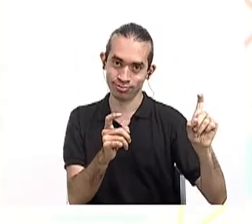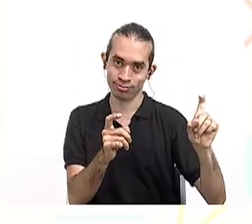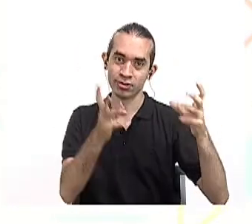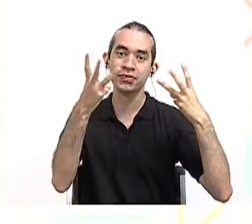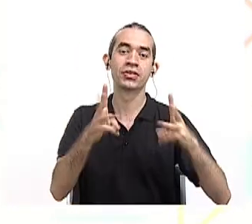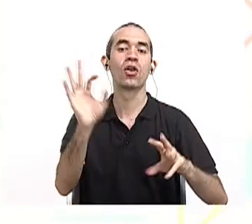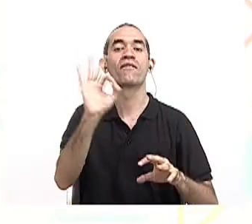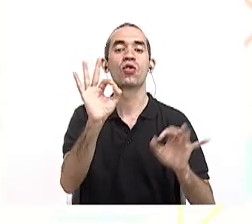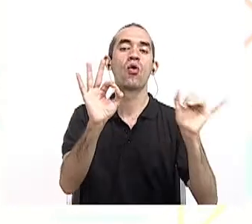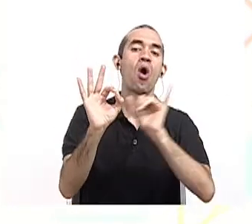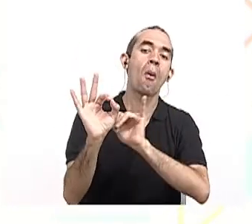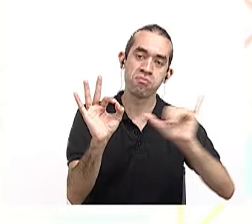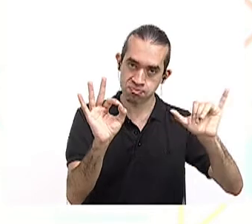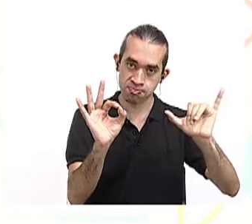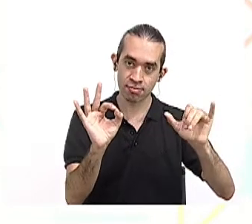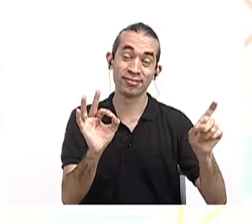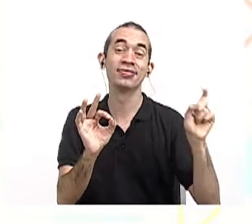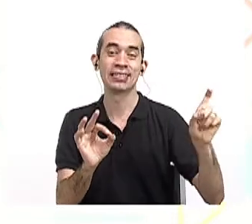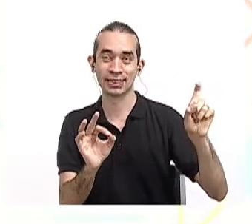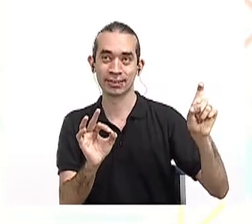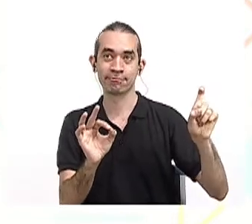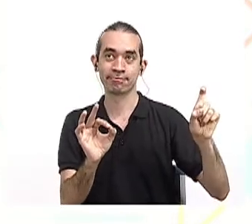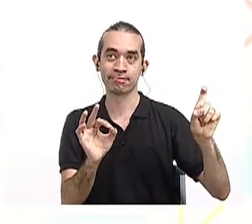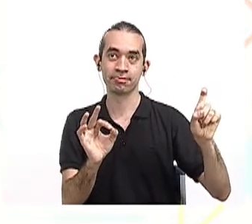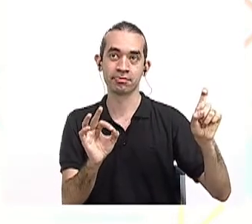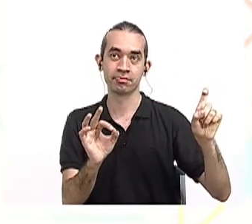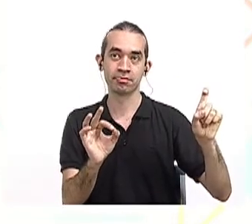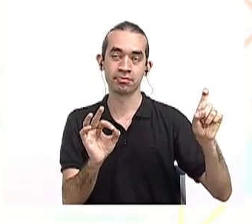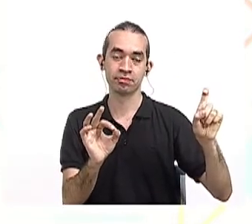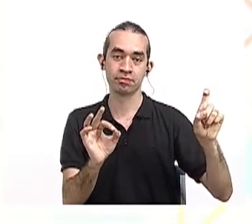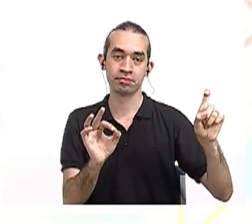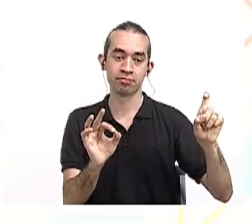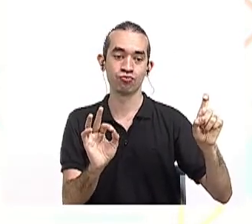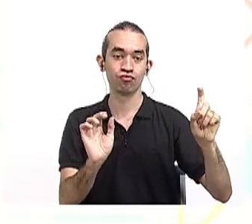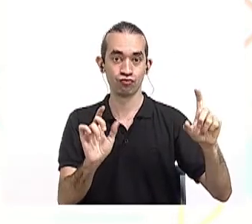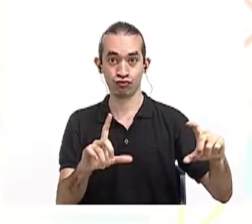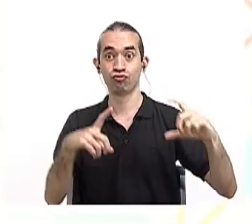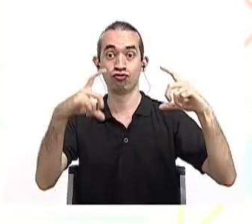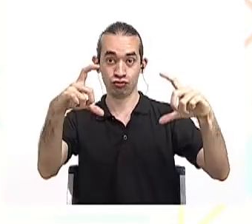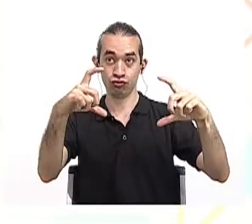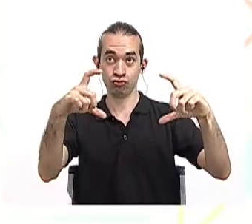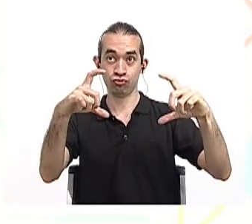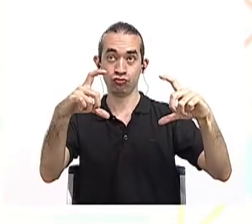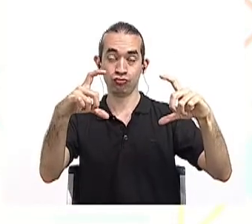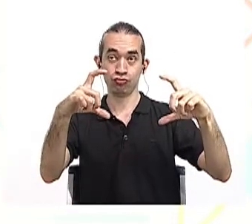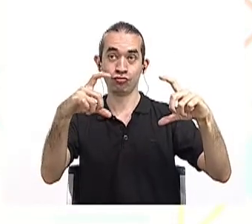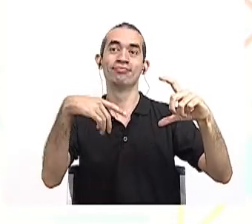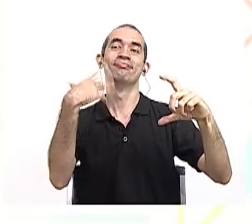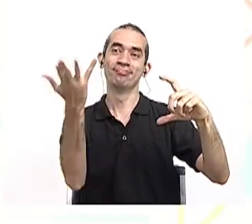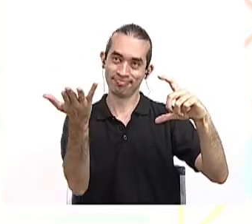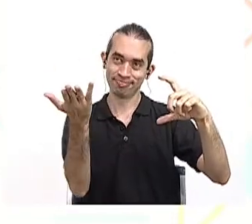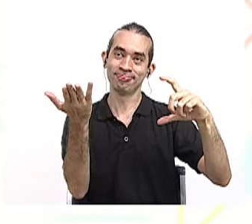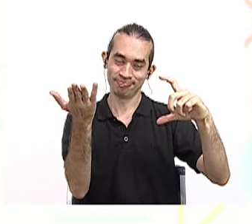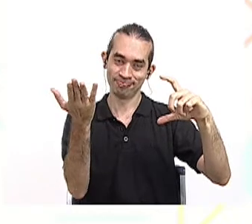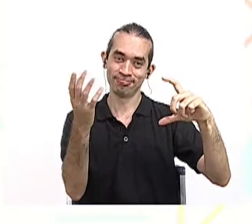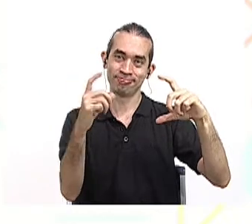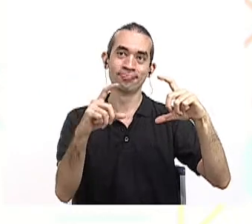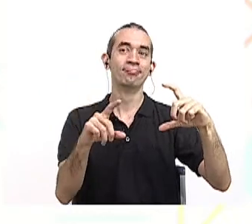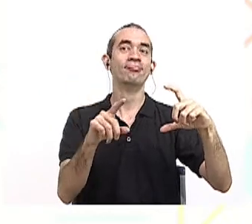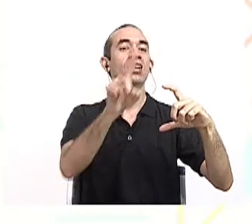de factor común. Entonces sacamos a factor común la x y en el paréntesis